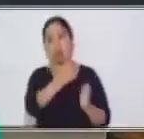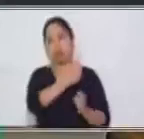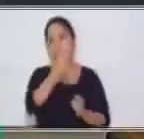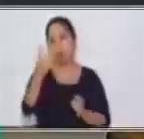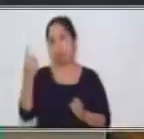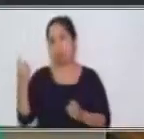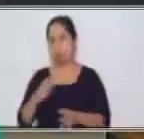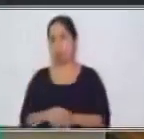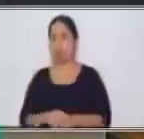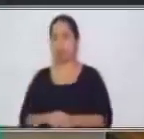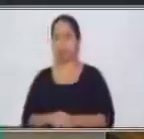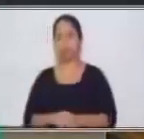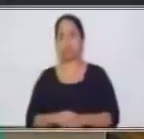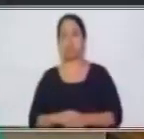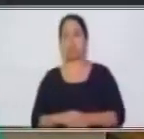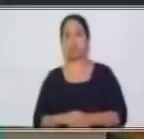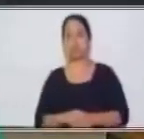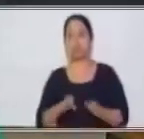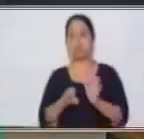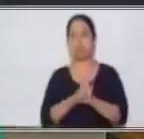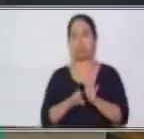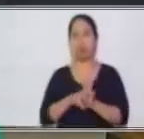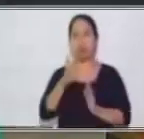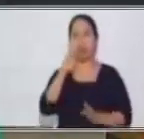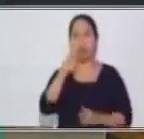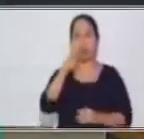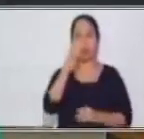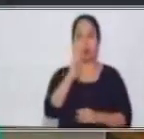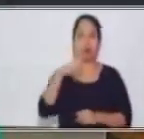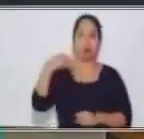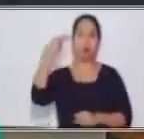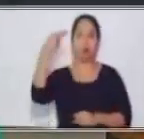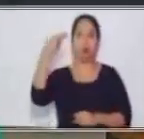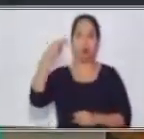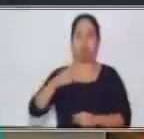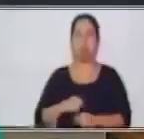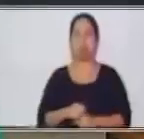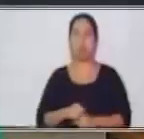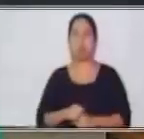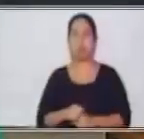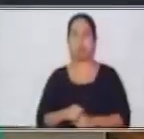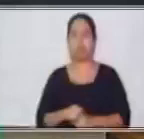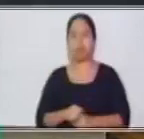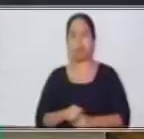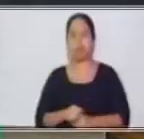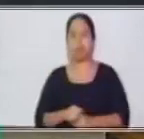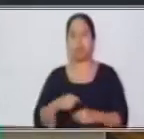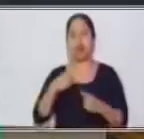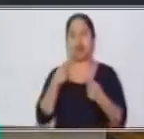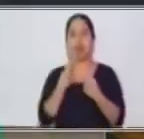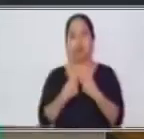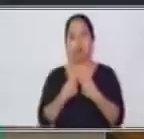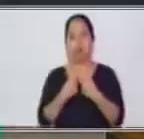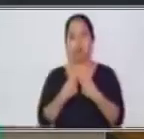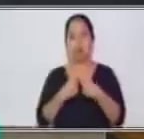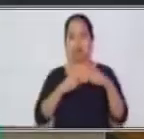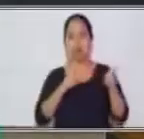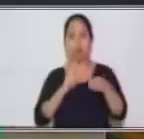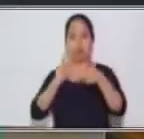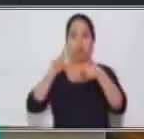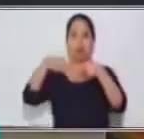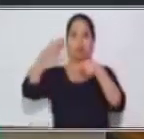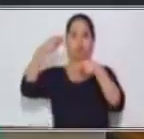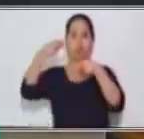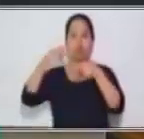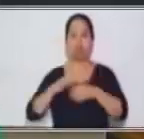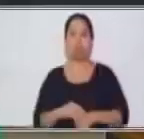bien, usted tiene r cuadrado es igual a x elevado al cuadrado. Si